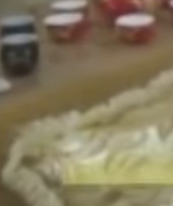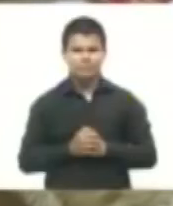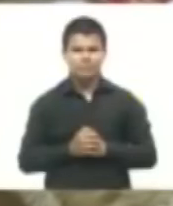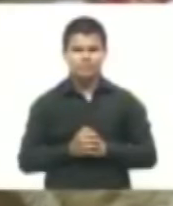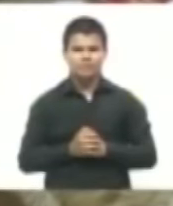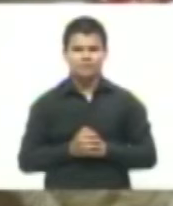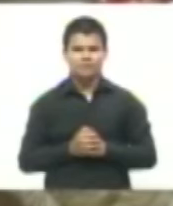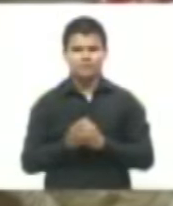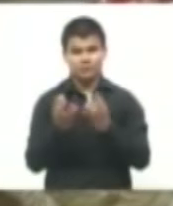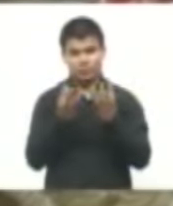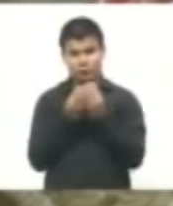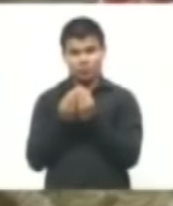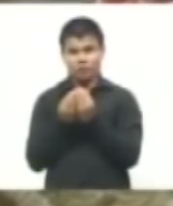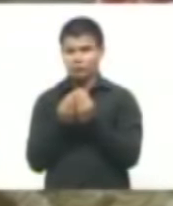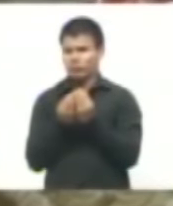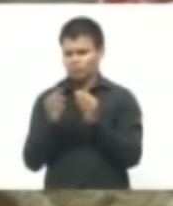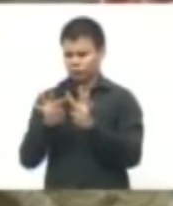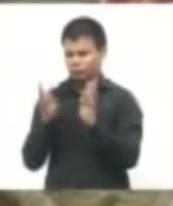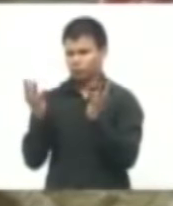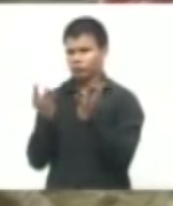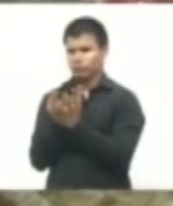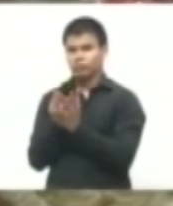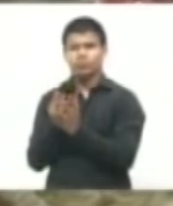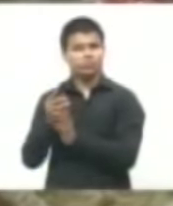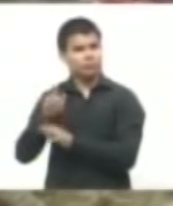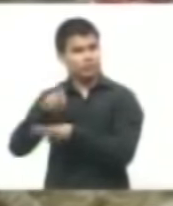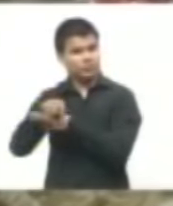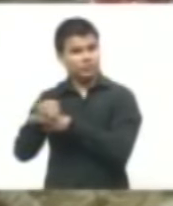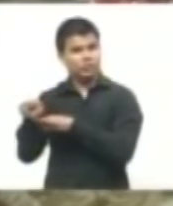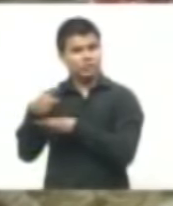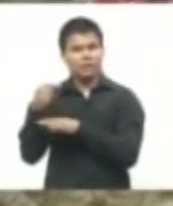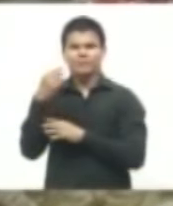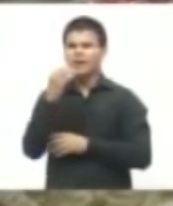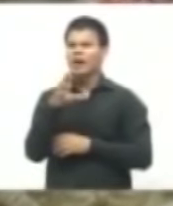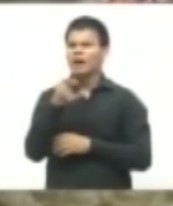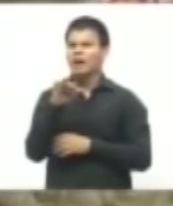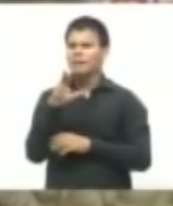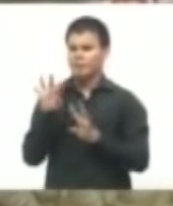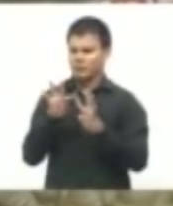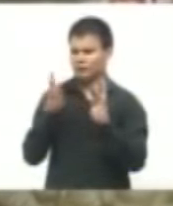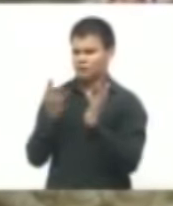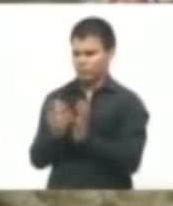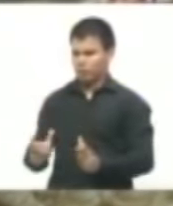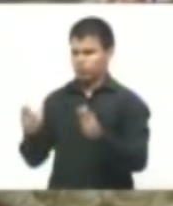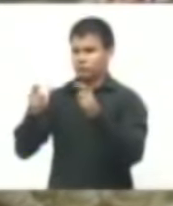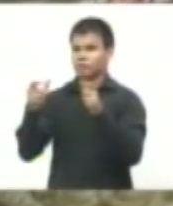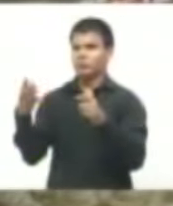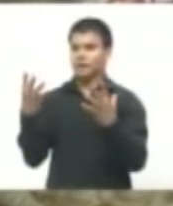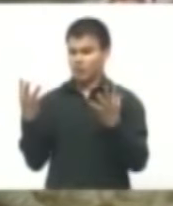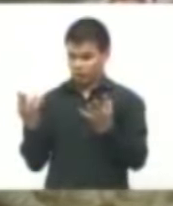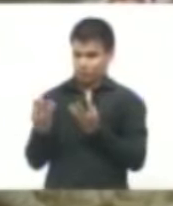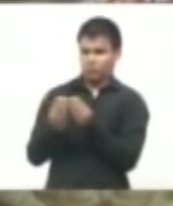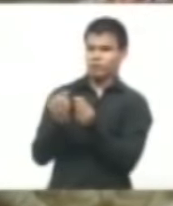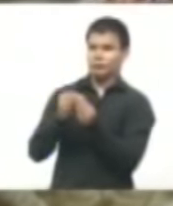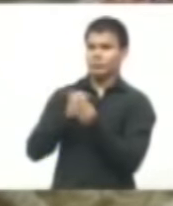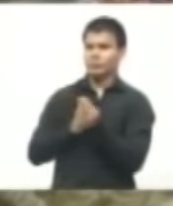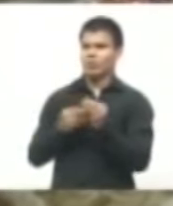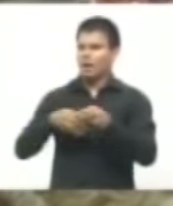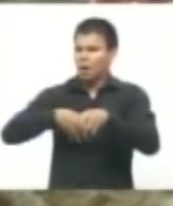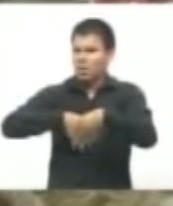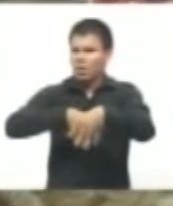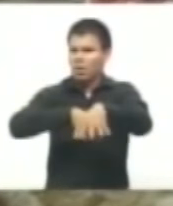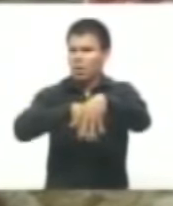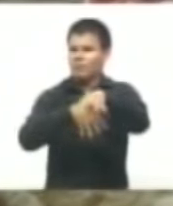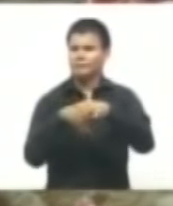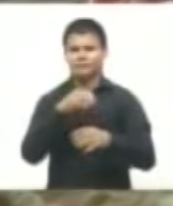Y un grupo de senadores y representantes a la Cámara del Atlántico se han reunido individual y colectivamente con la congresista